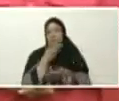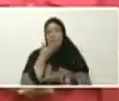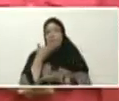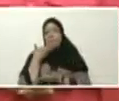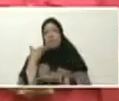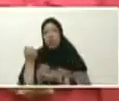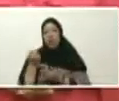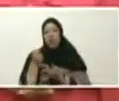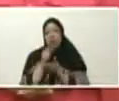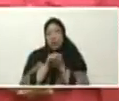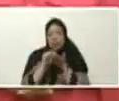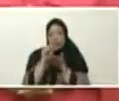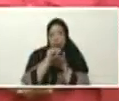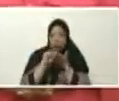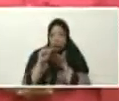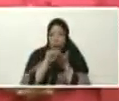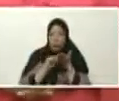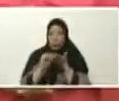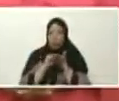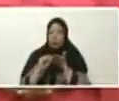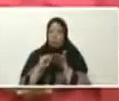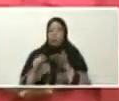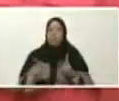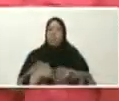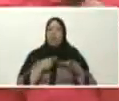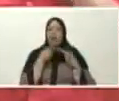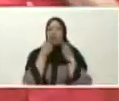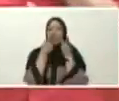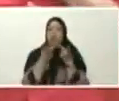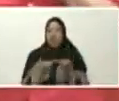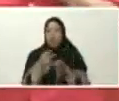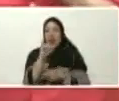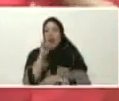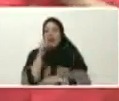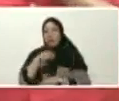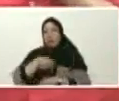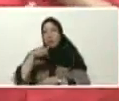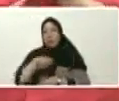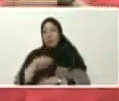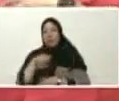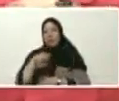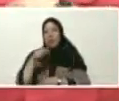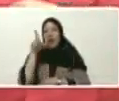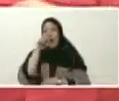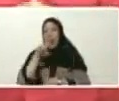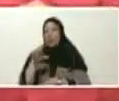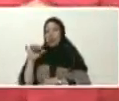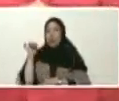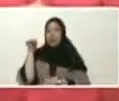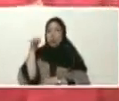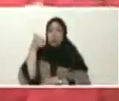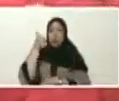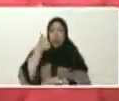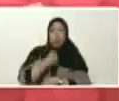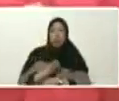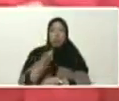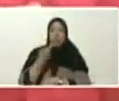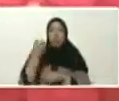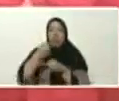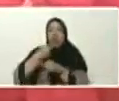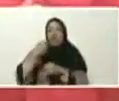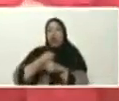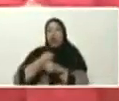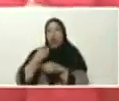redactados, más valiosos que he visto en décadas, el manual de